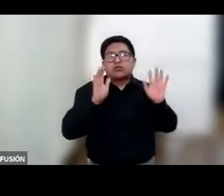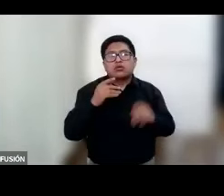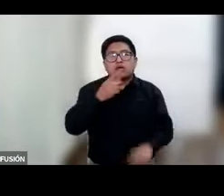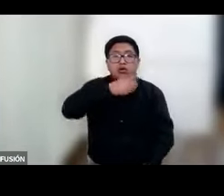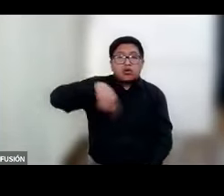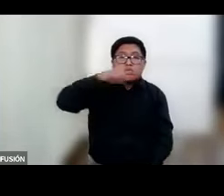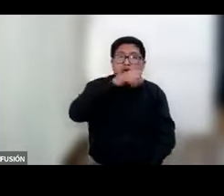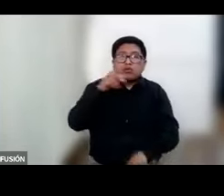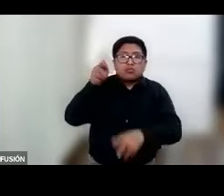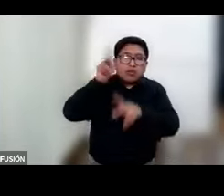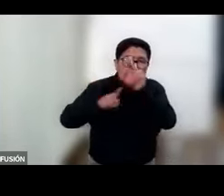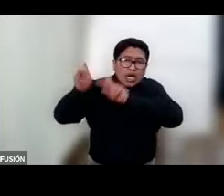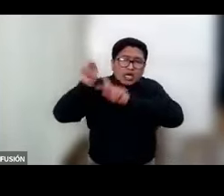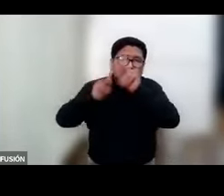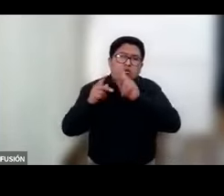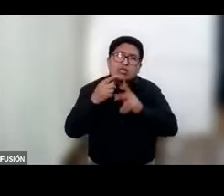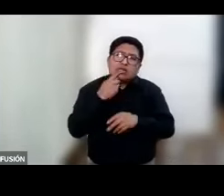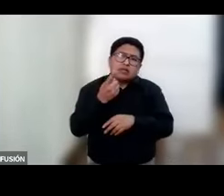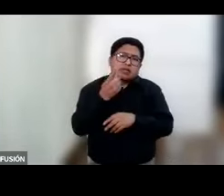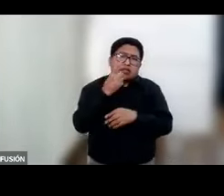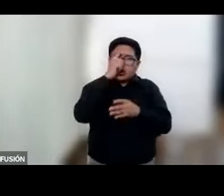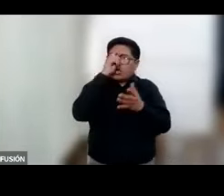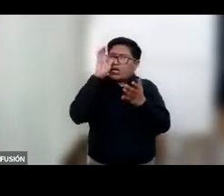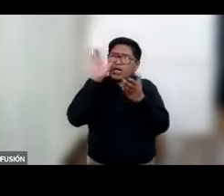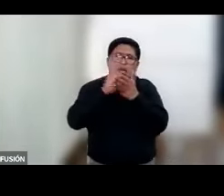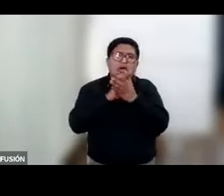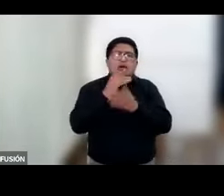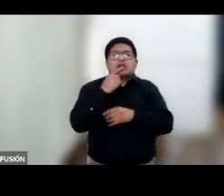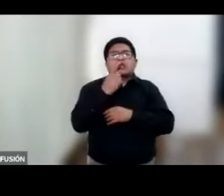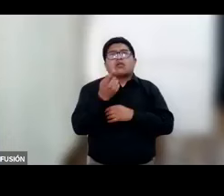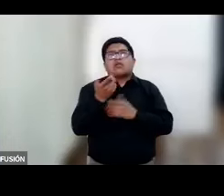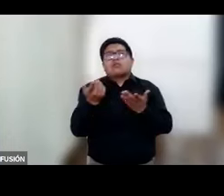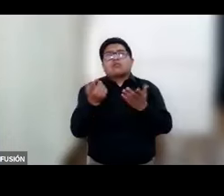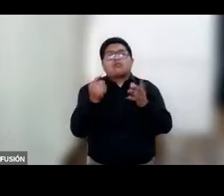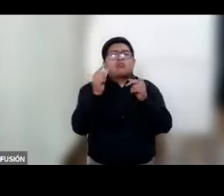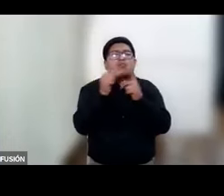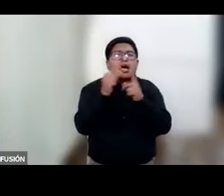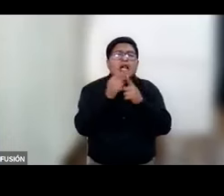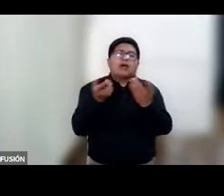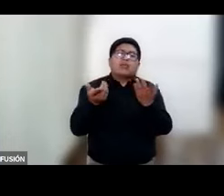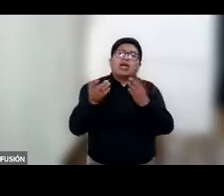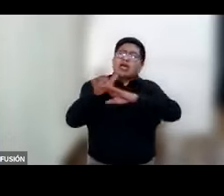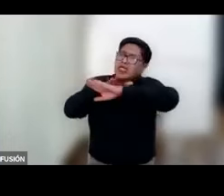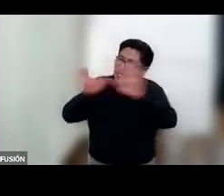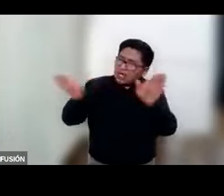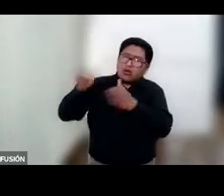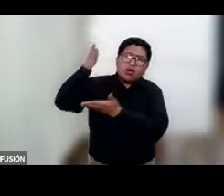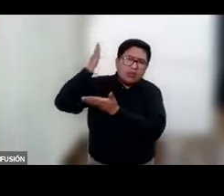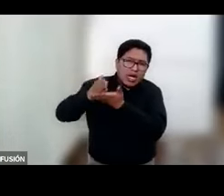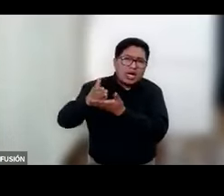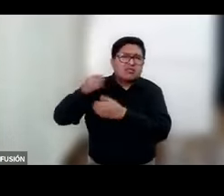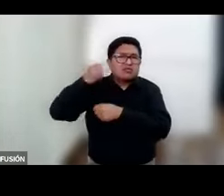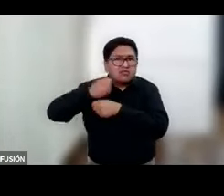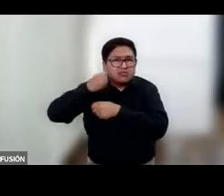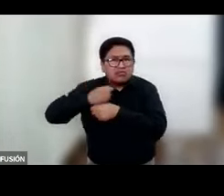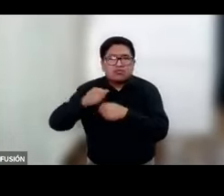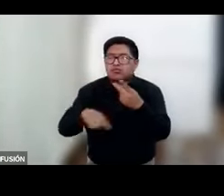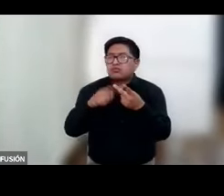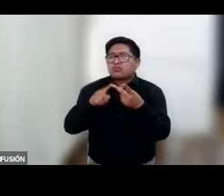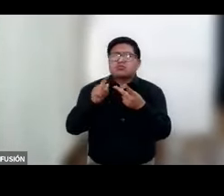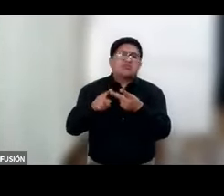que creen que usan la narrativa de la erradicación de trabajo infantil y que lo expresan con